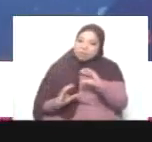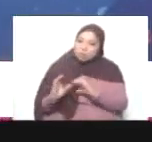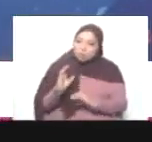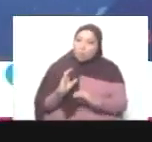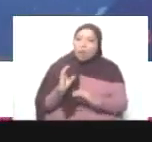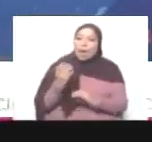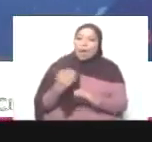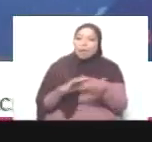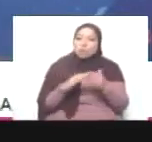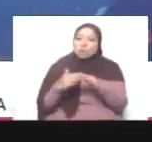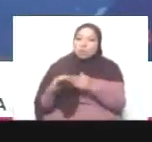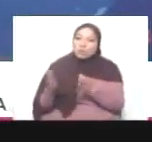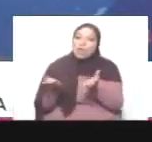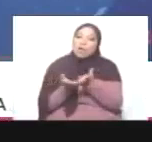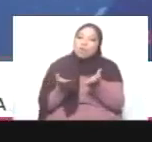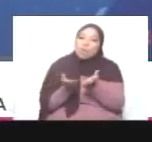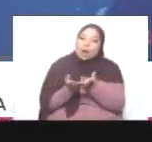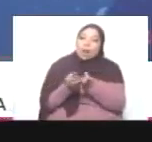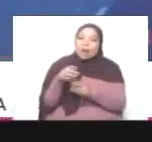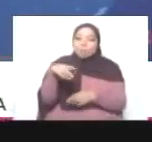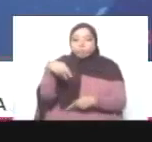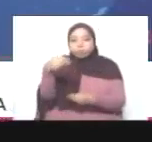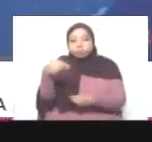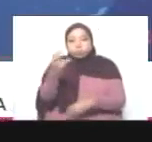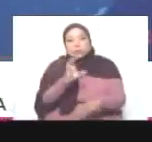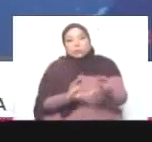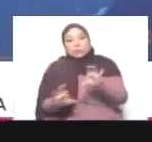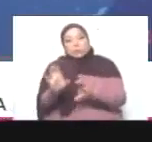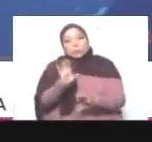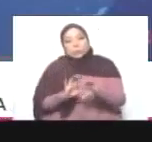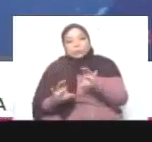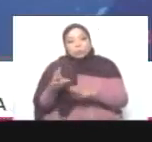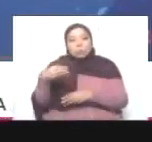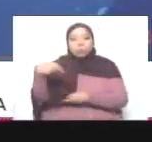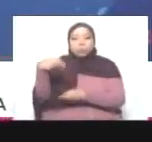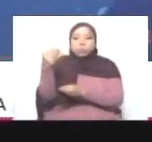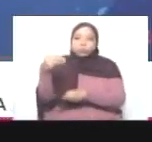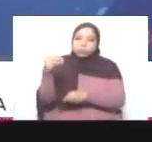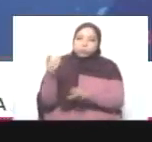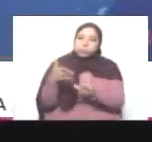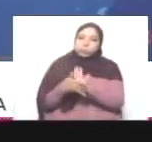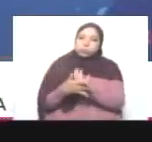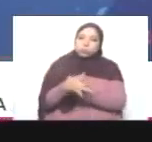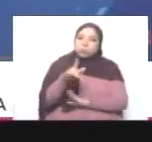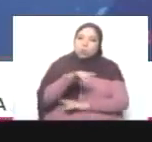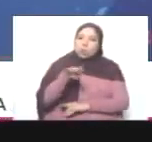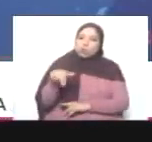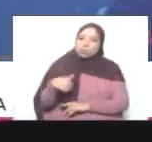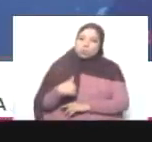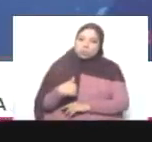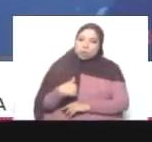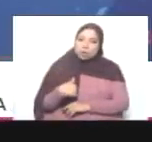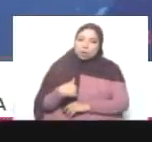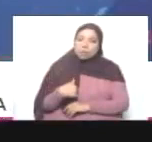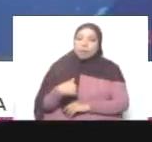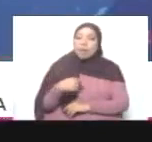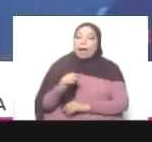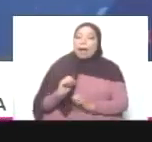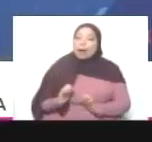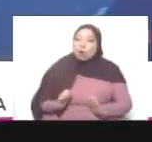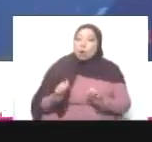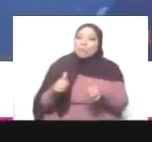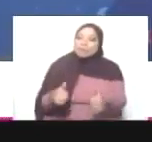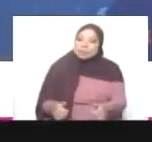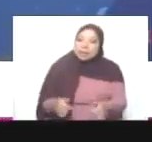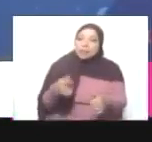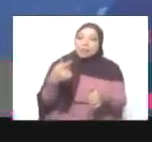locales de robótica educativa. Estos núcleos locales de robótica educativa se afianzan sobre todo en de primera oleada en